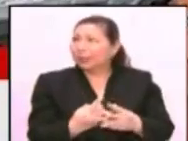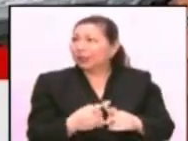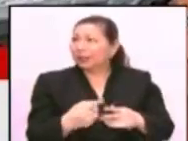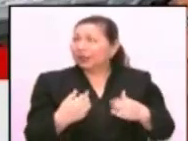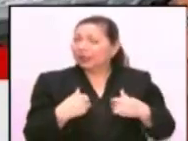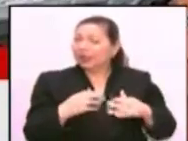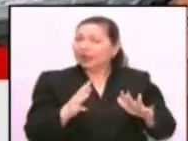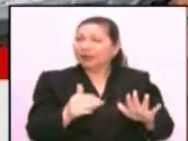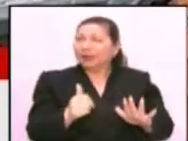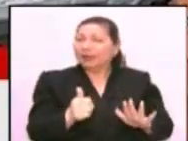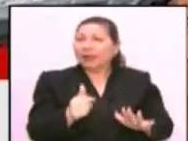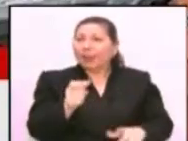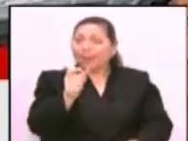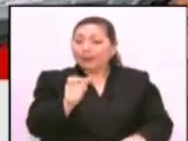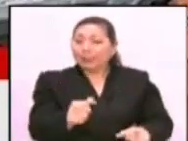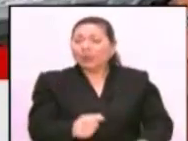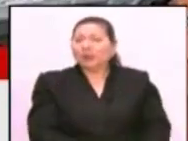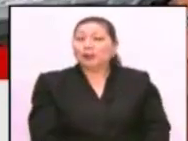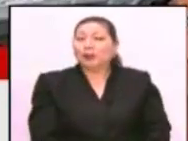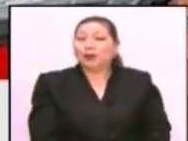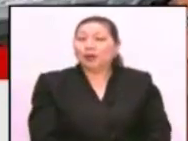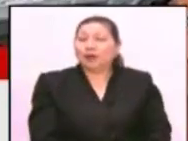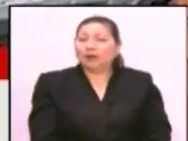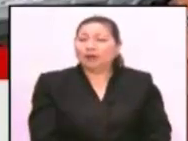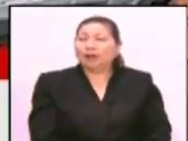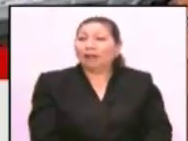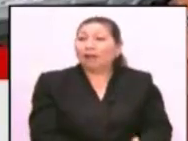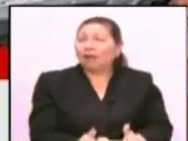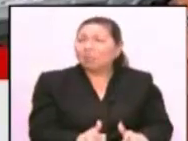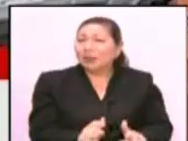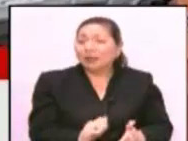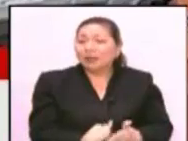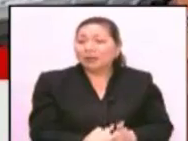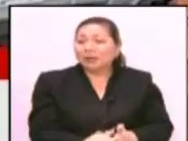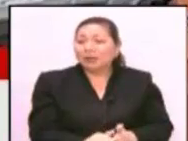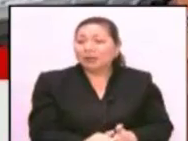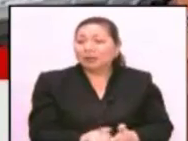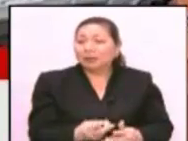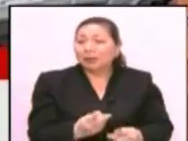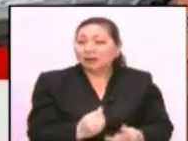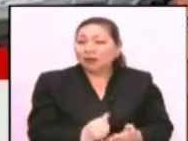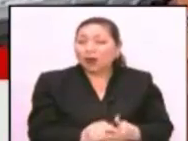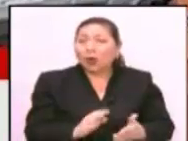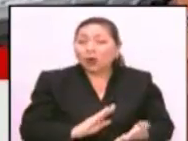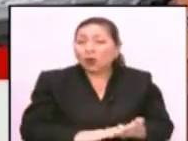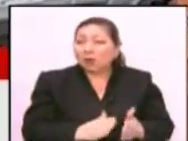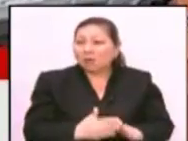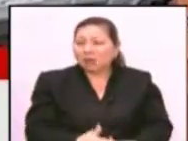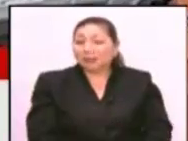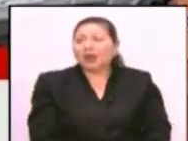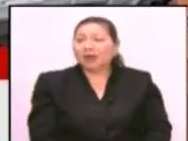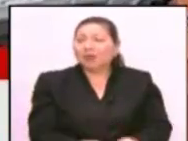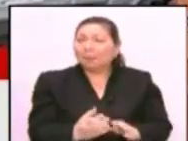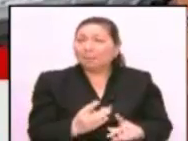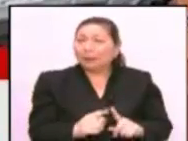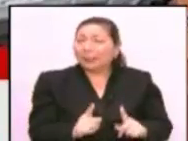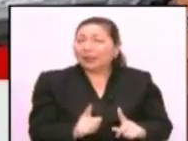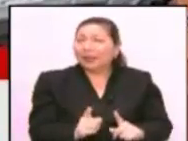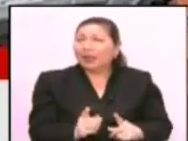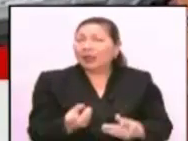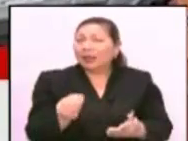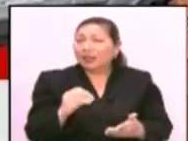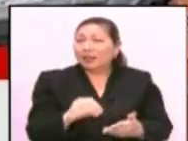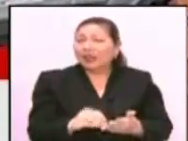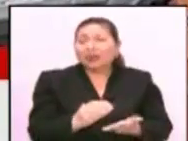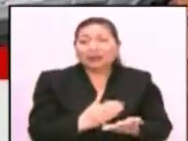tenemos 16.000 personas que están en medio libres a nivel nacional, llámese por prestación de servicios a la comunidad, o sea, se han sido sentenciados a penas